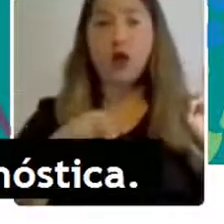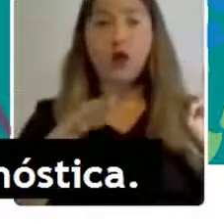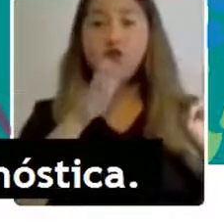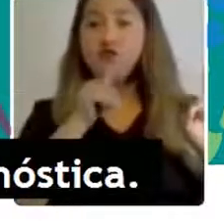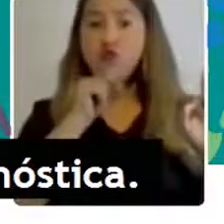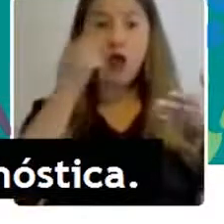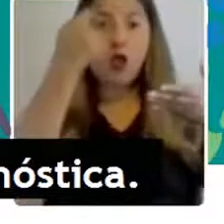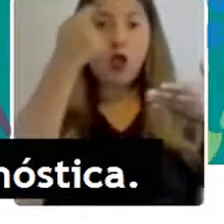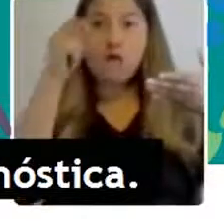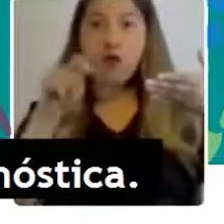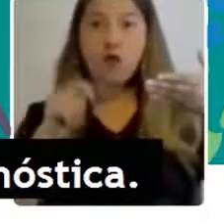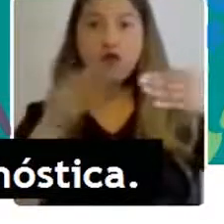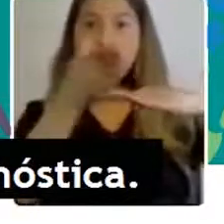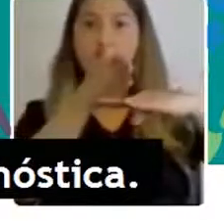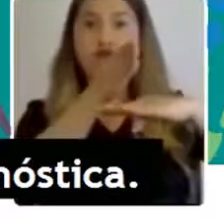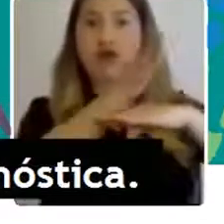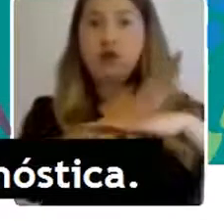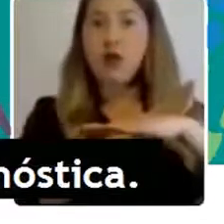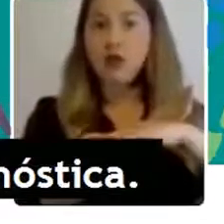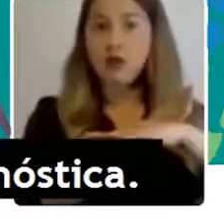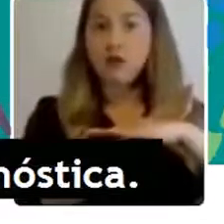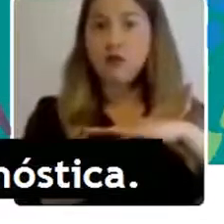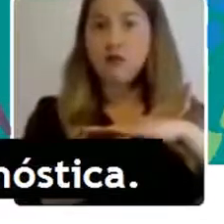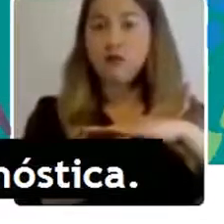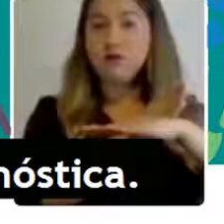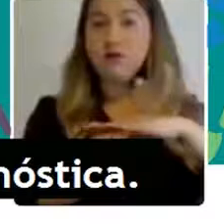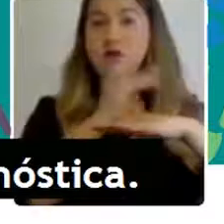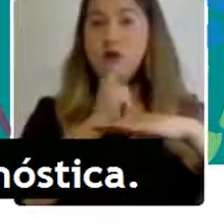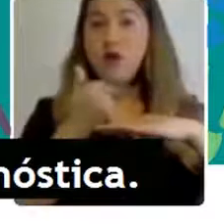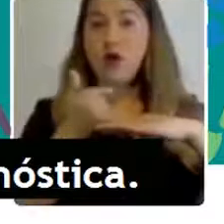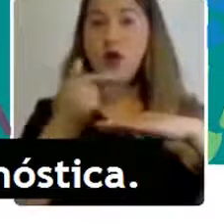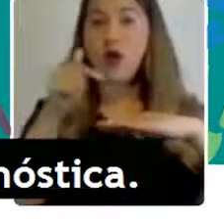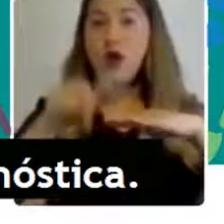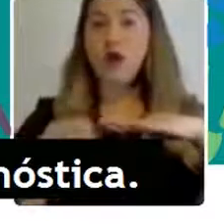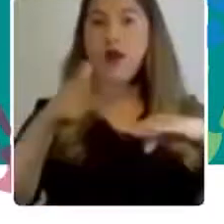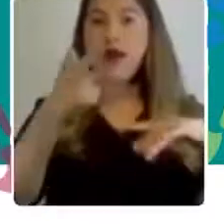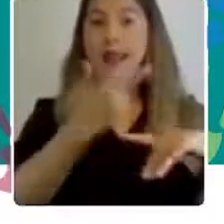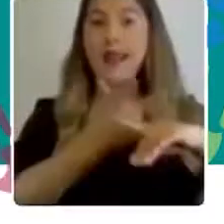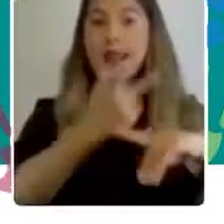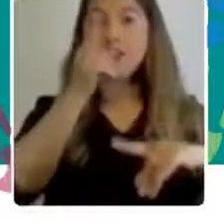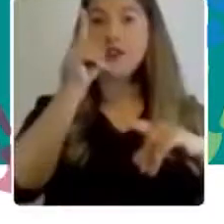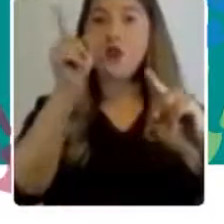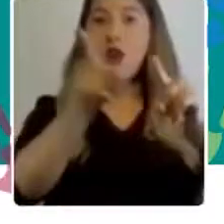que ha existido una larga odisea diagnóstica.